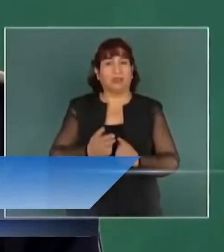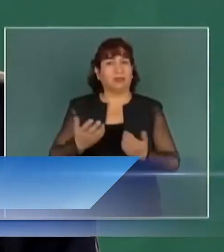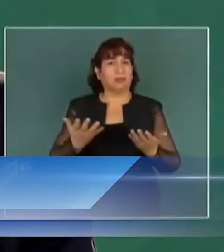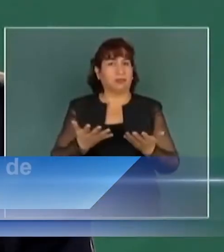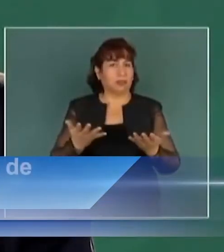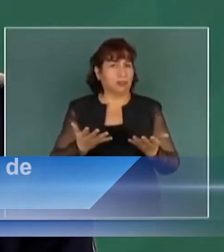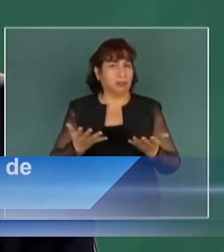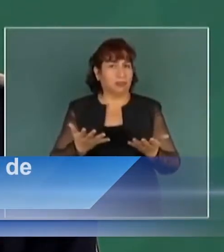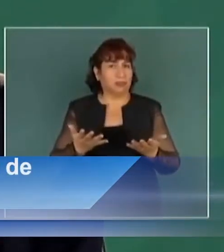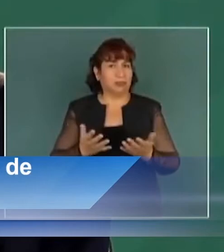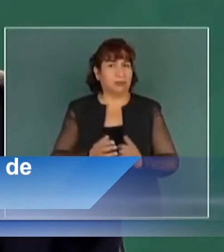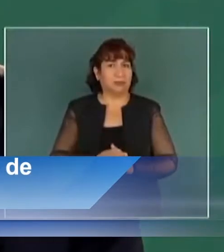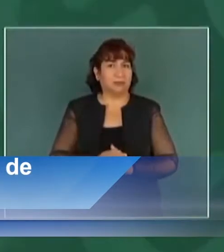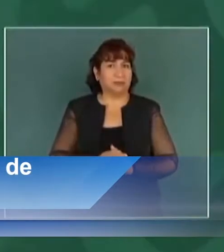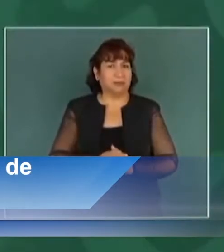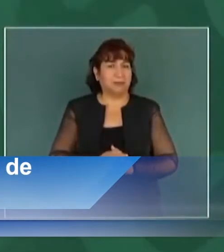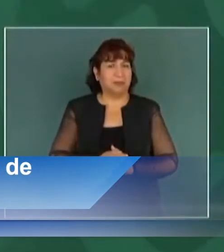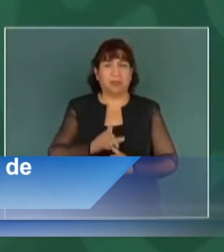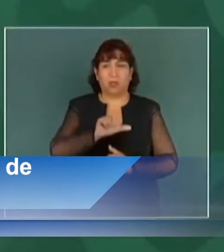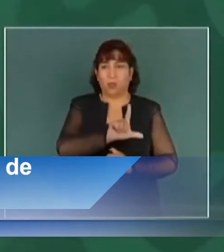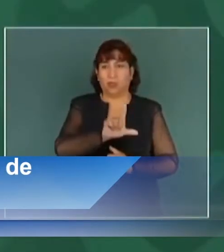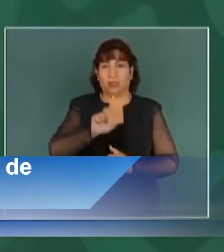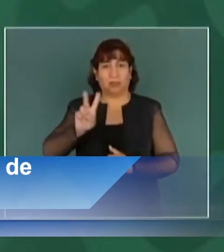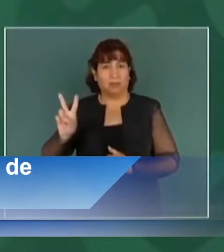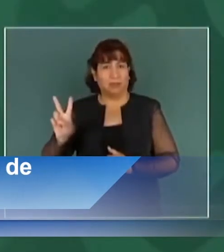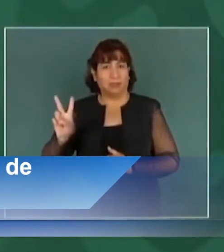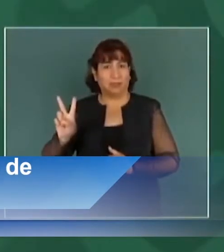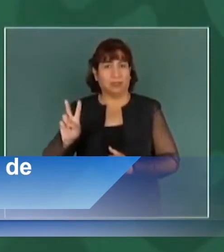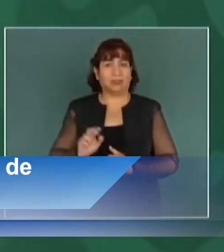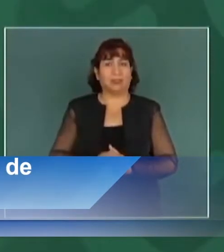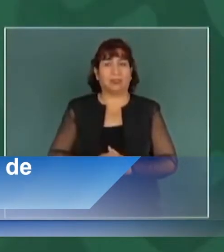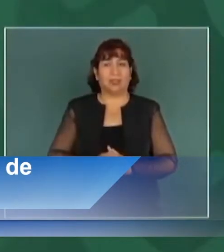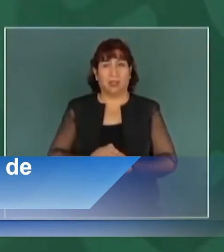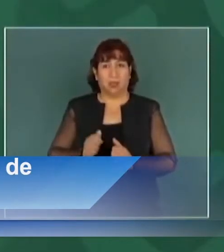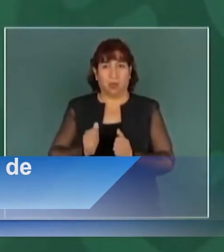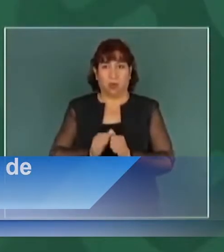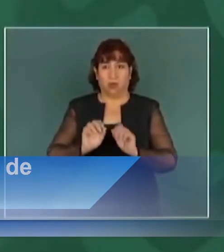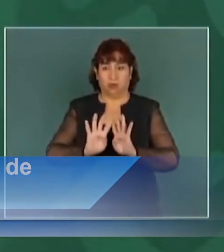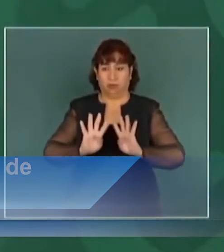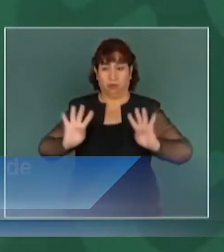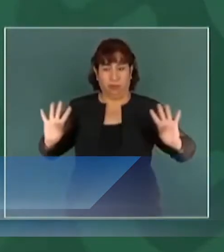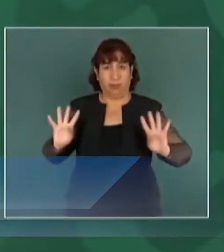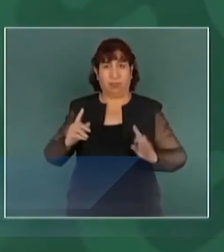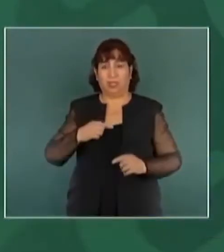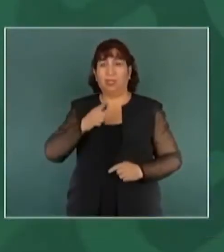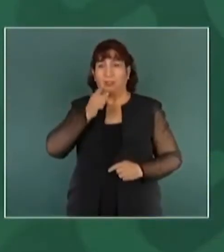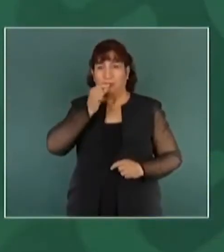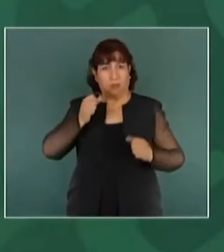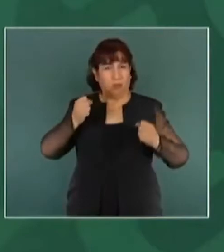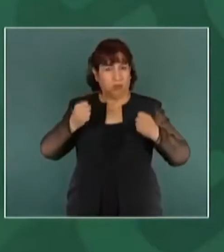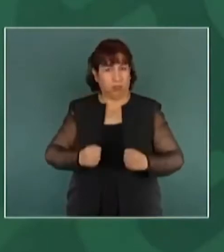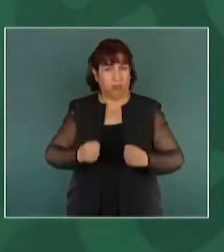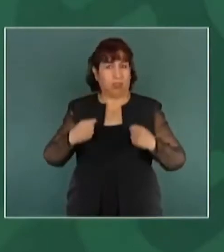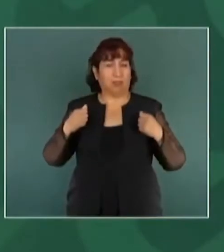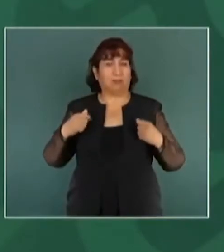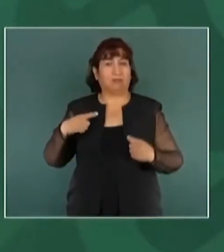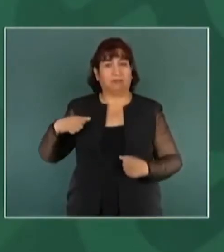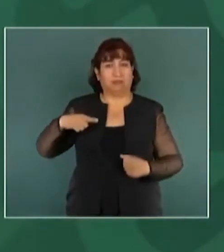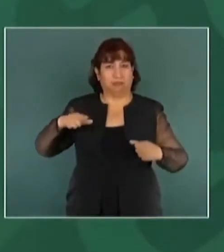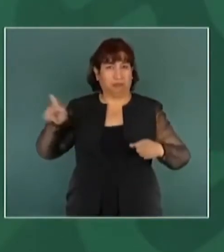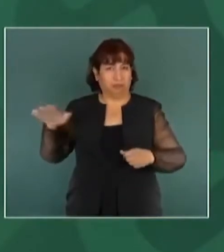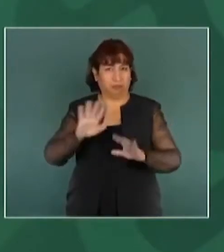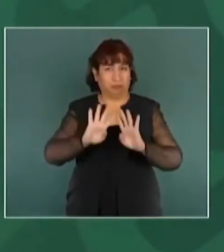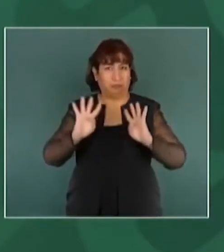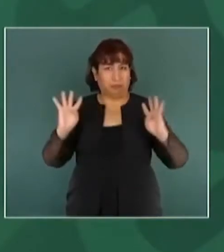El presidente Andrés Manuel López Obrador aseguró que hay notorias diferencias entre las grabaciones en las que se observa a su hermano Pío López Obrador